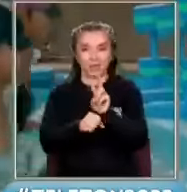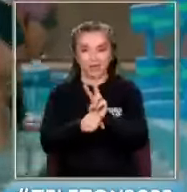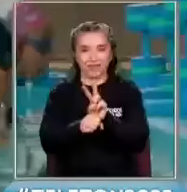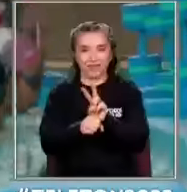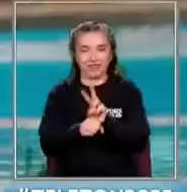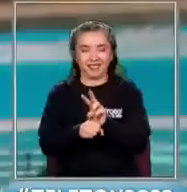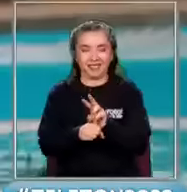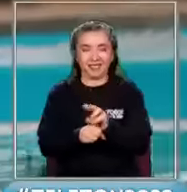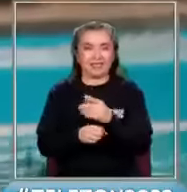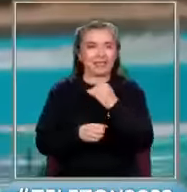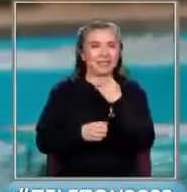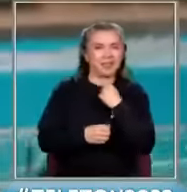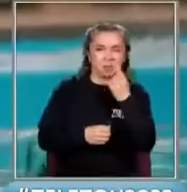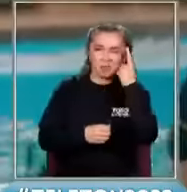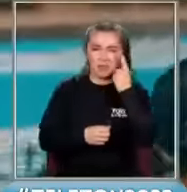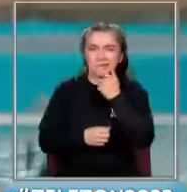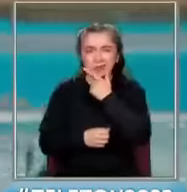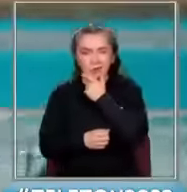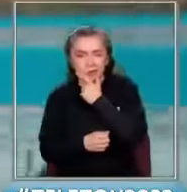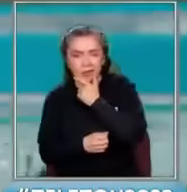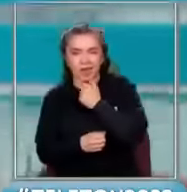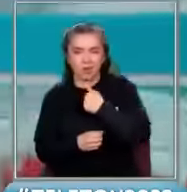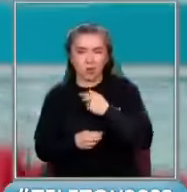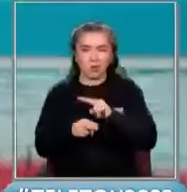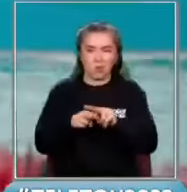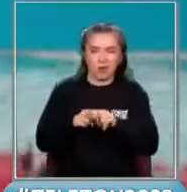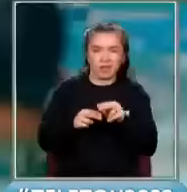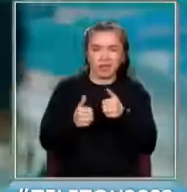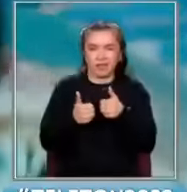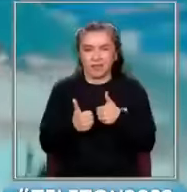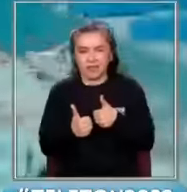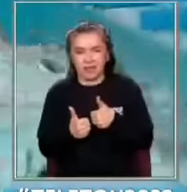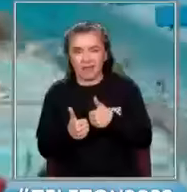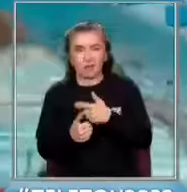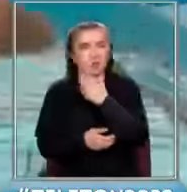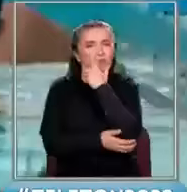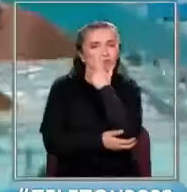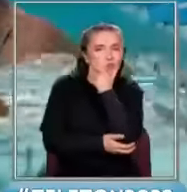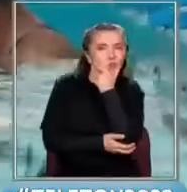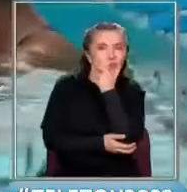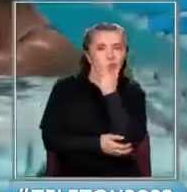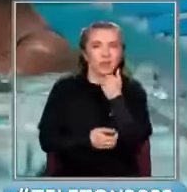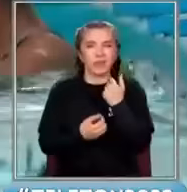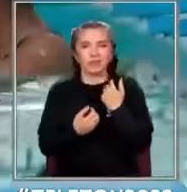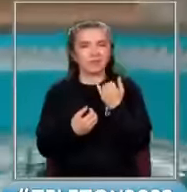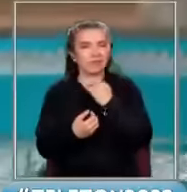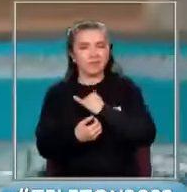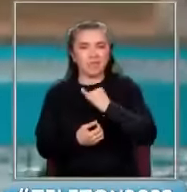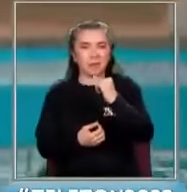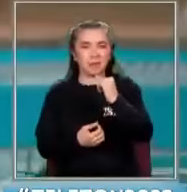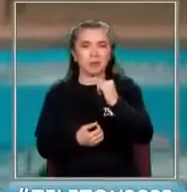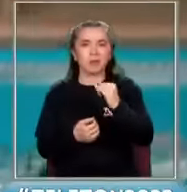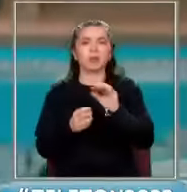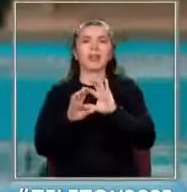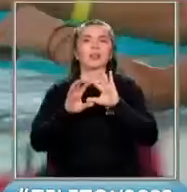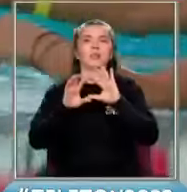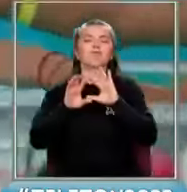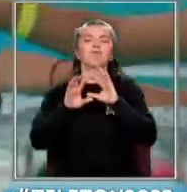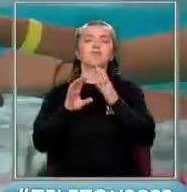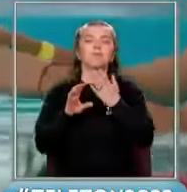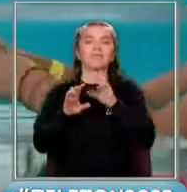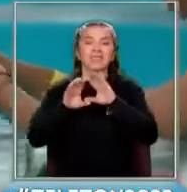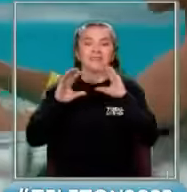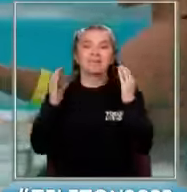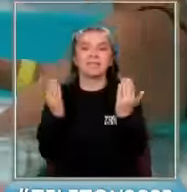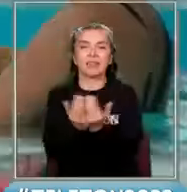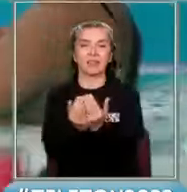espinita ahí. ¿Lo estaré haciendo bien? Estoy como en una constante cuestionamiento. Es un tema de cerrar el ciclo.